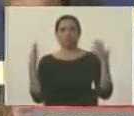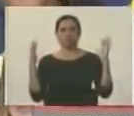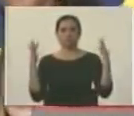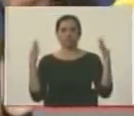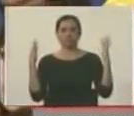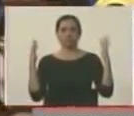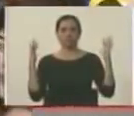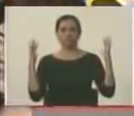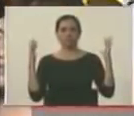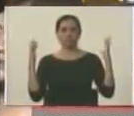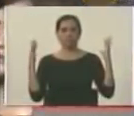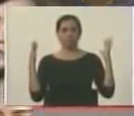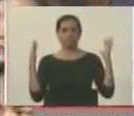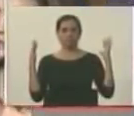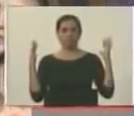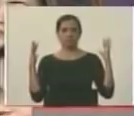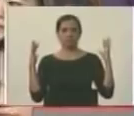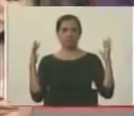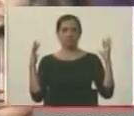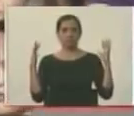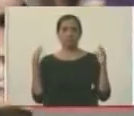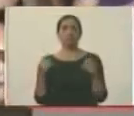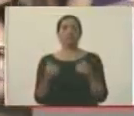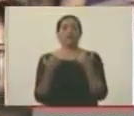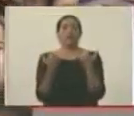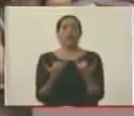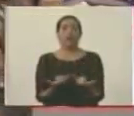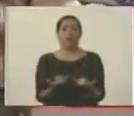Ahora, todos esos pasos hay que darlos.